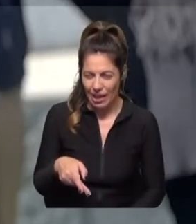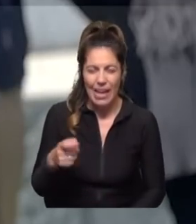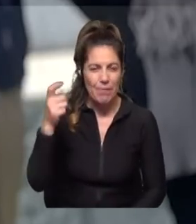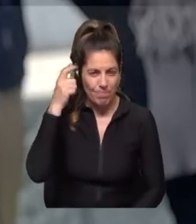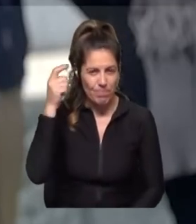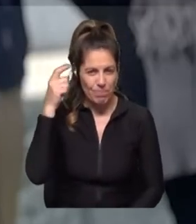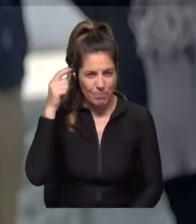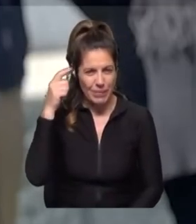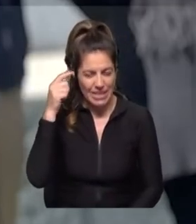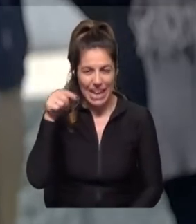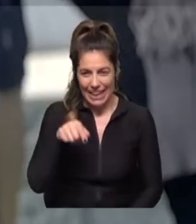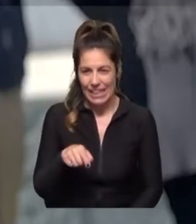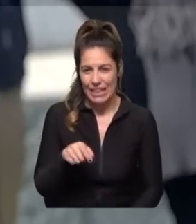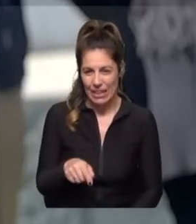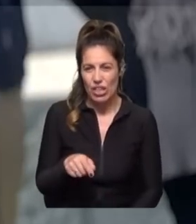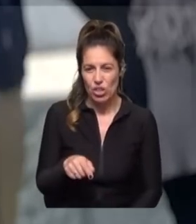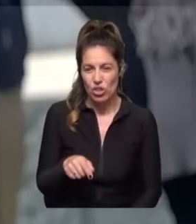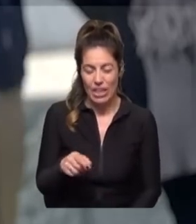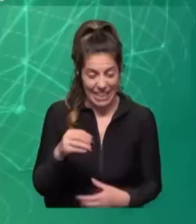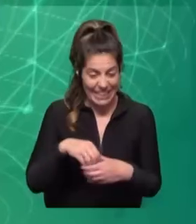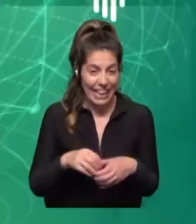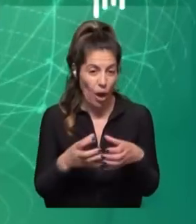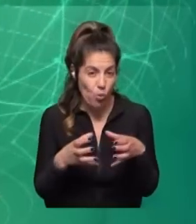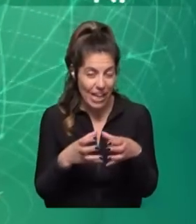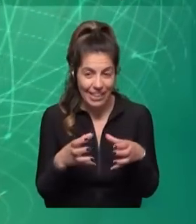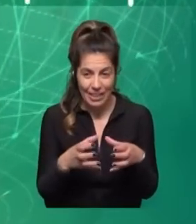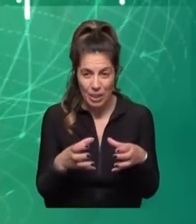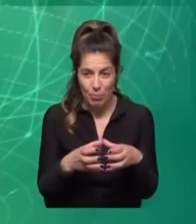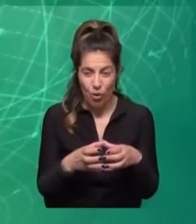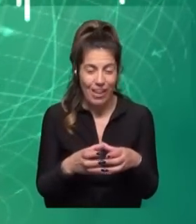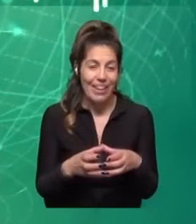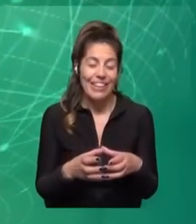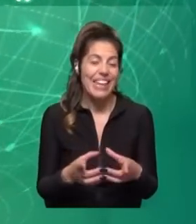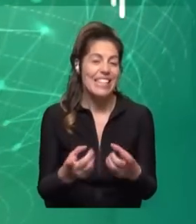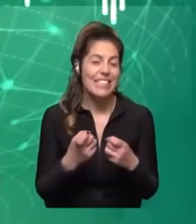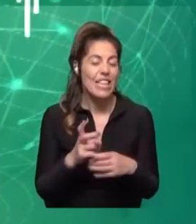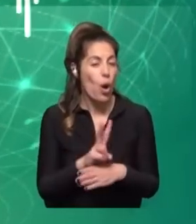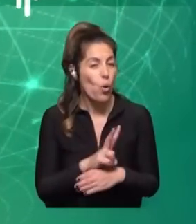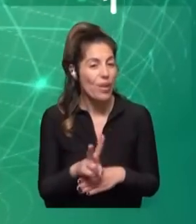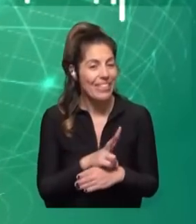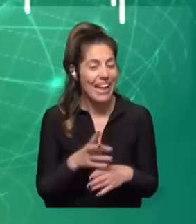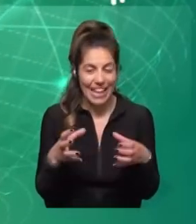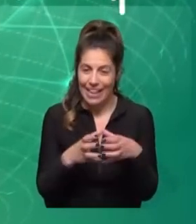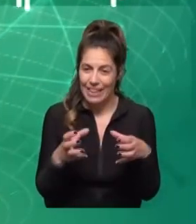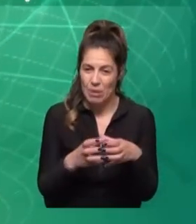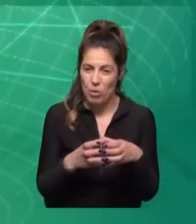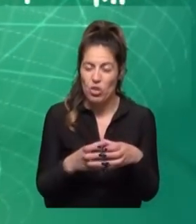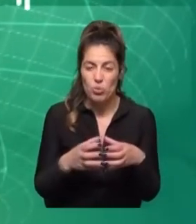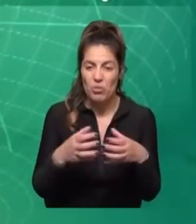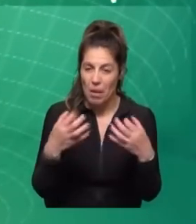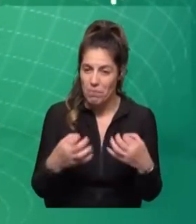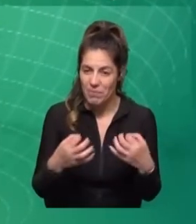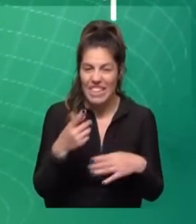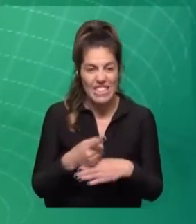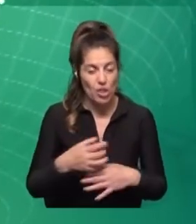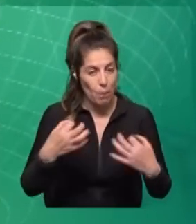piensa que forma parte de un equipo y que tiene que preservar el equipo Me parece que fue una medida muy acertada Qué le parece que el